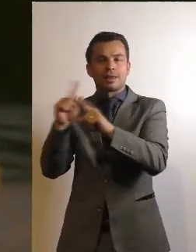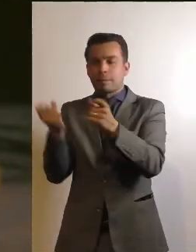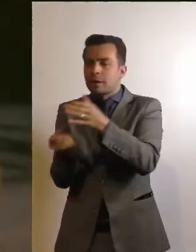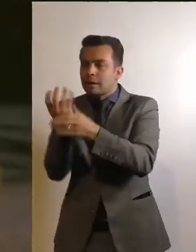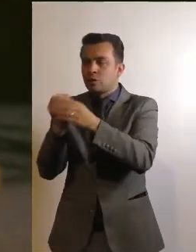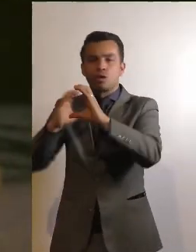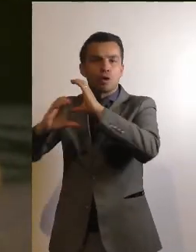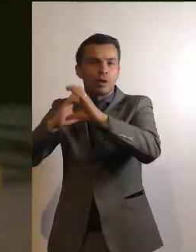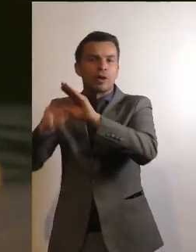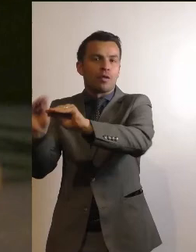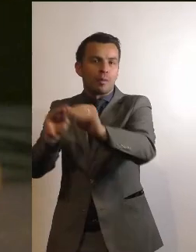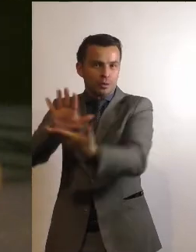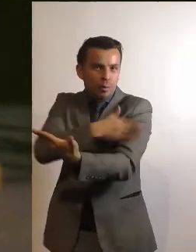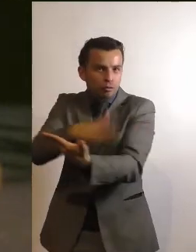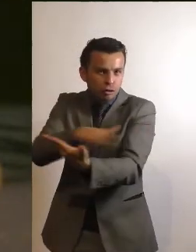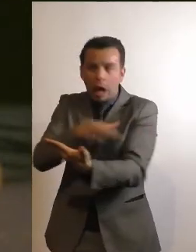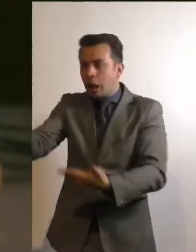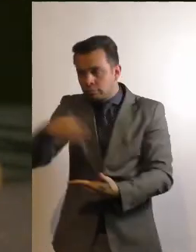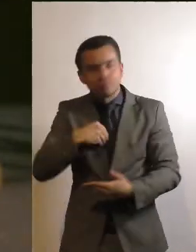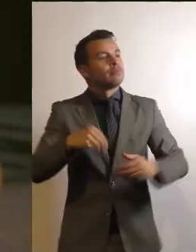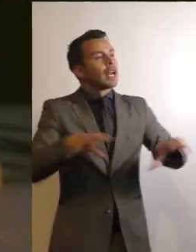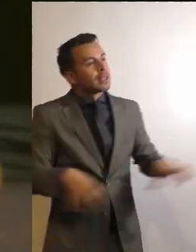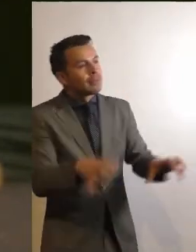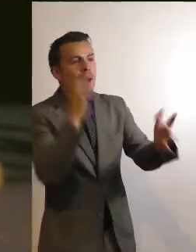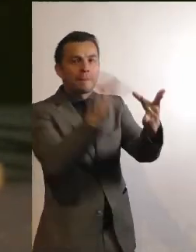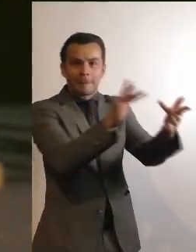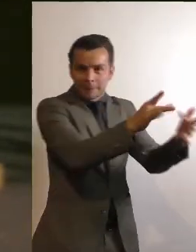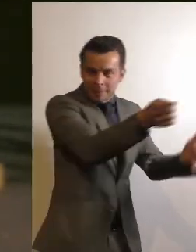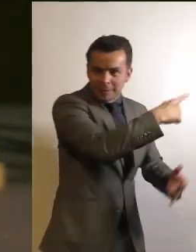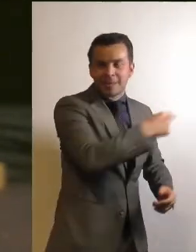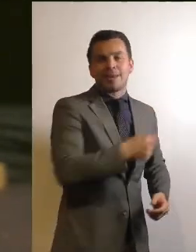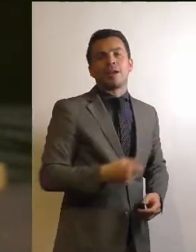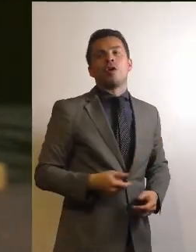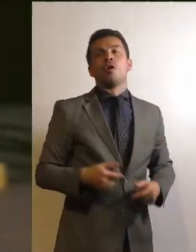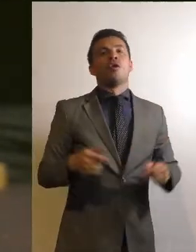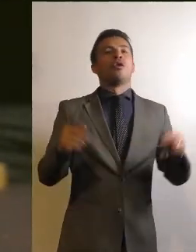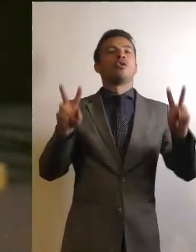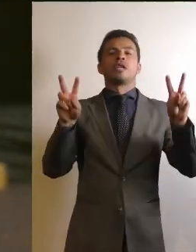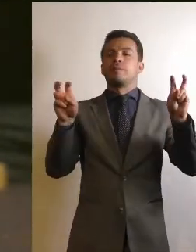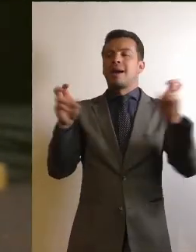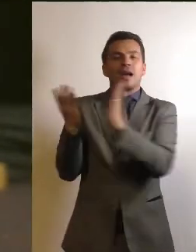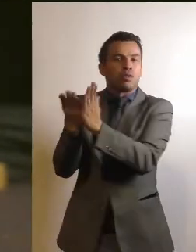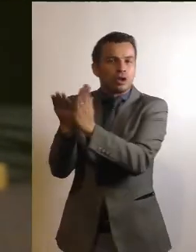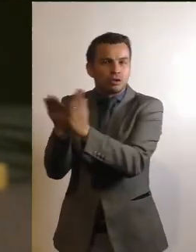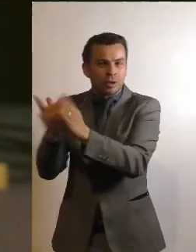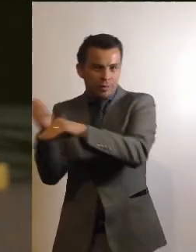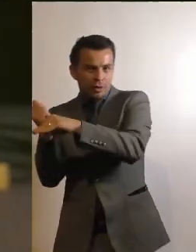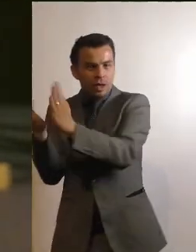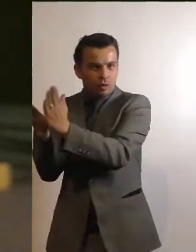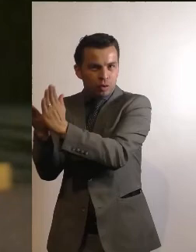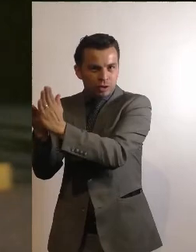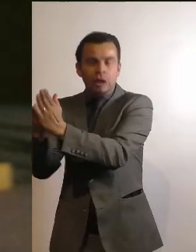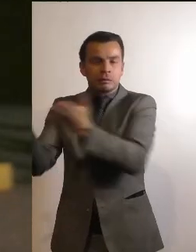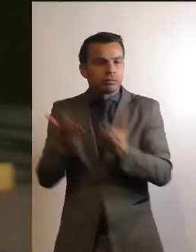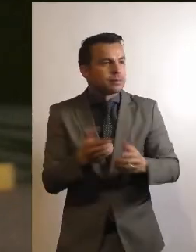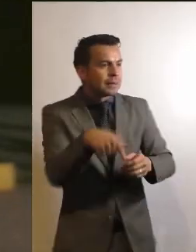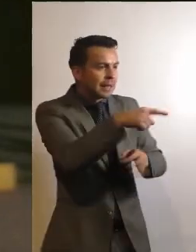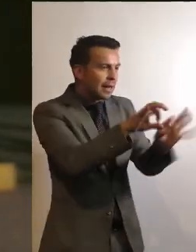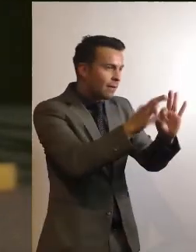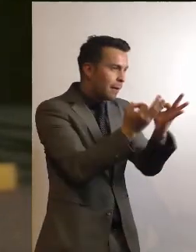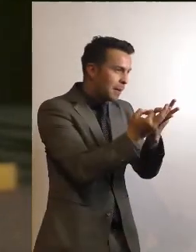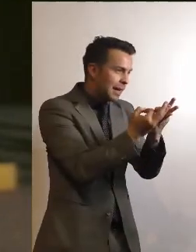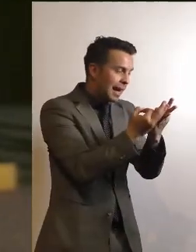Comunicación, Formación Musical, con la Facultad de Educación, para poderle brindar bienestar a las familias, especialmente a los hijos